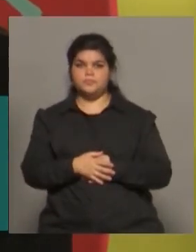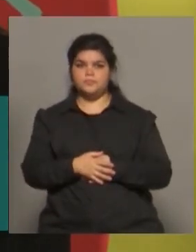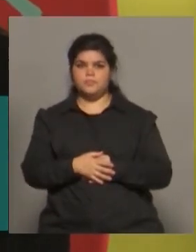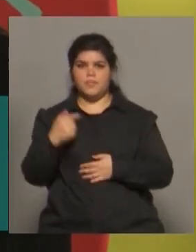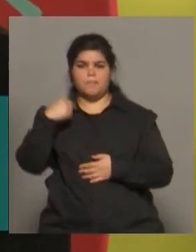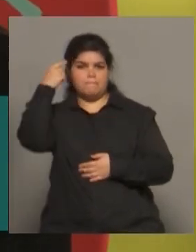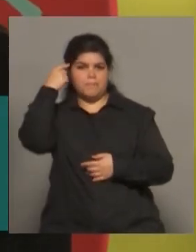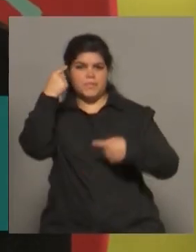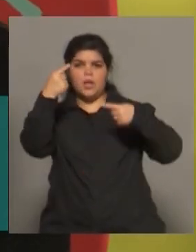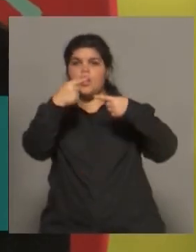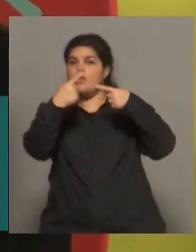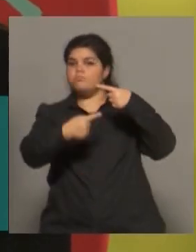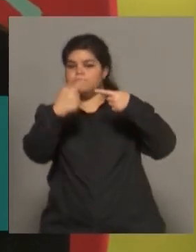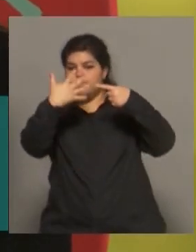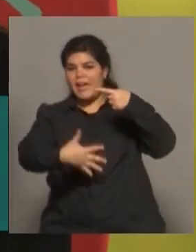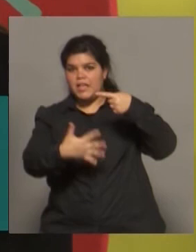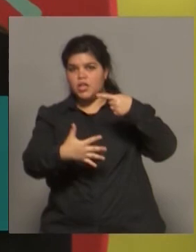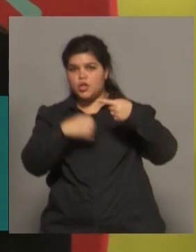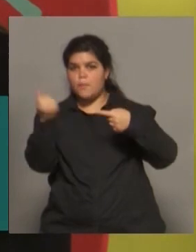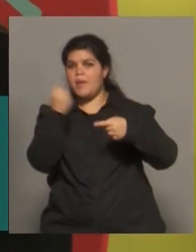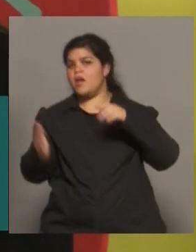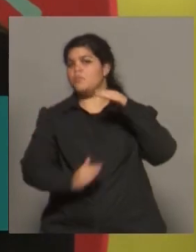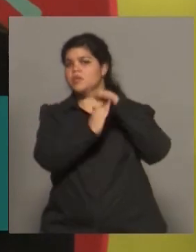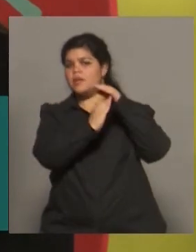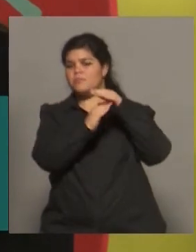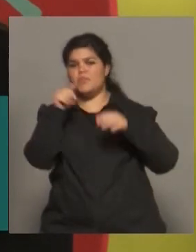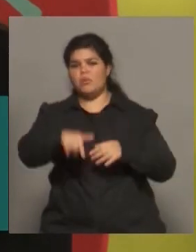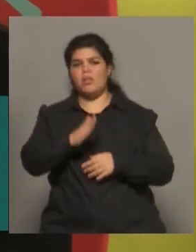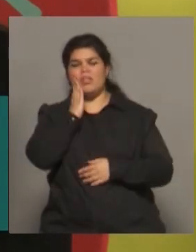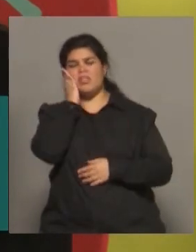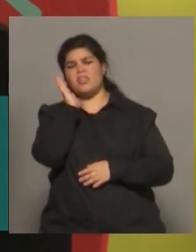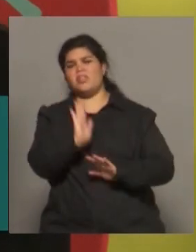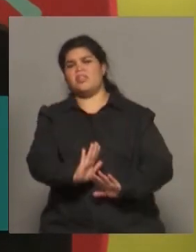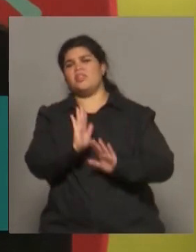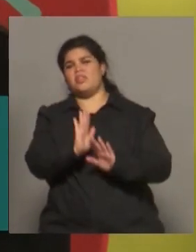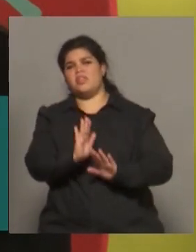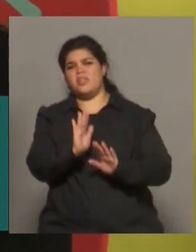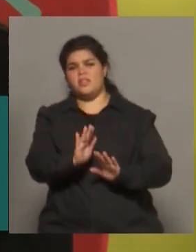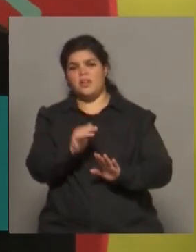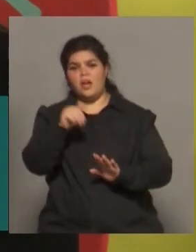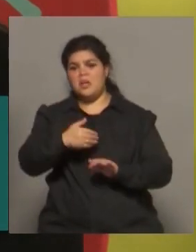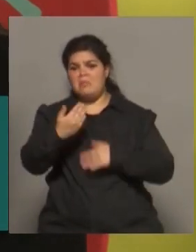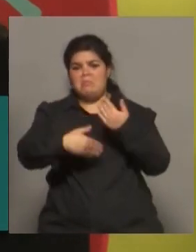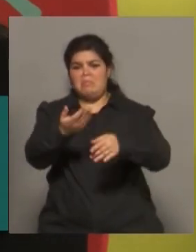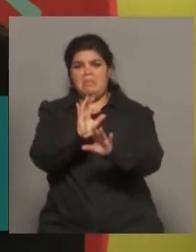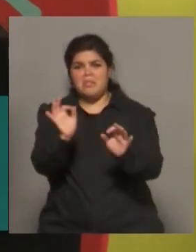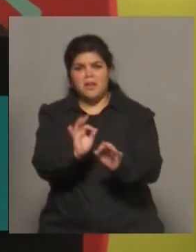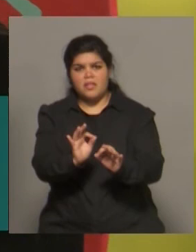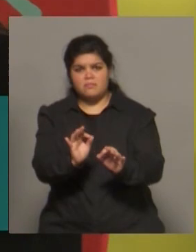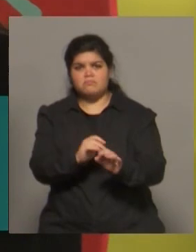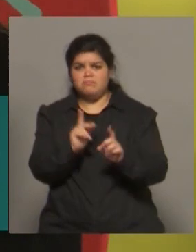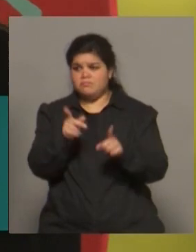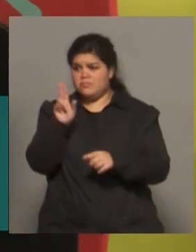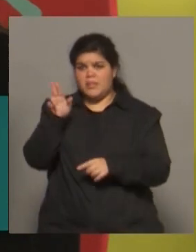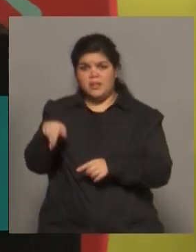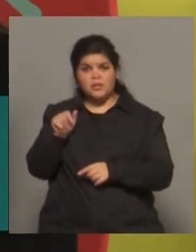bloque más importante del mundo, pero está dormido. Entonces, ha estado muy inactivo. Entonces, tomo muy en cuenta lo que